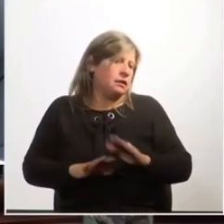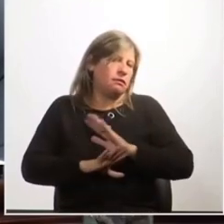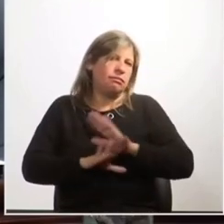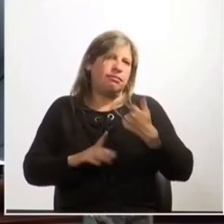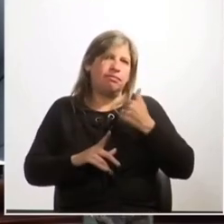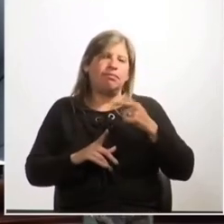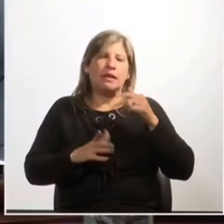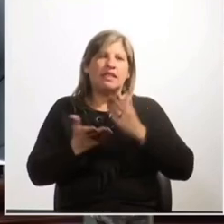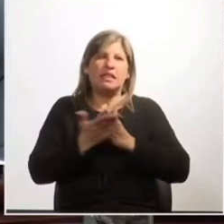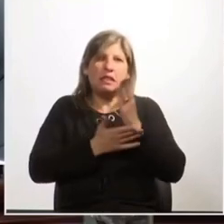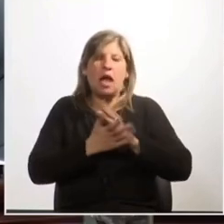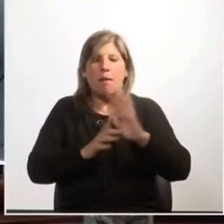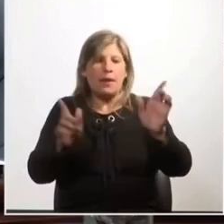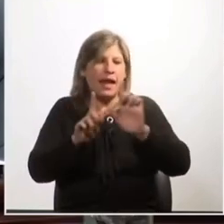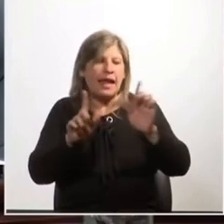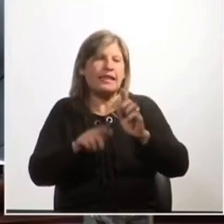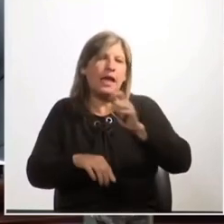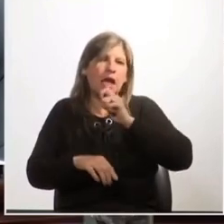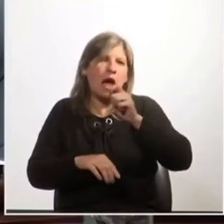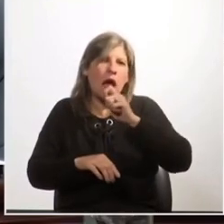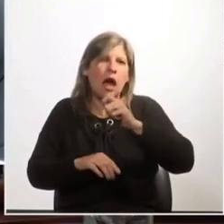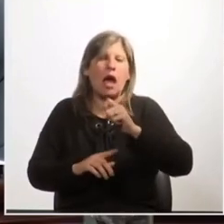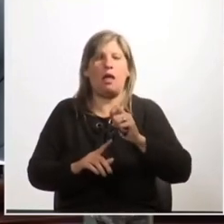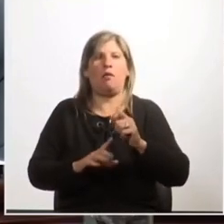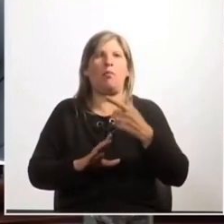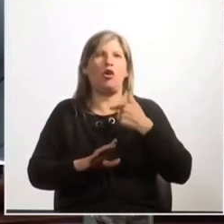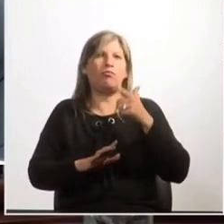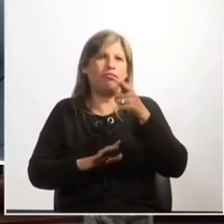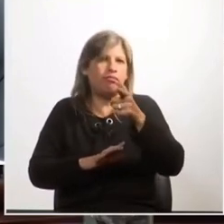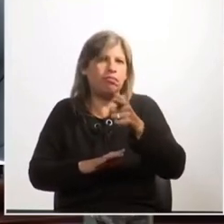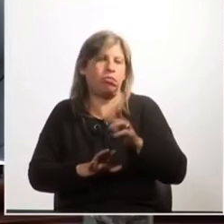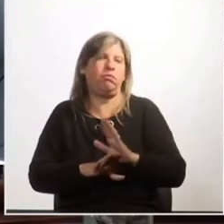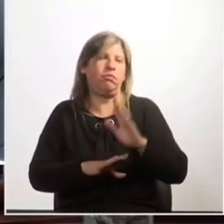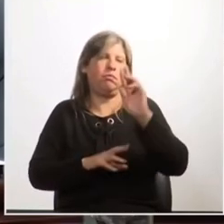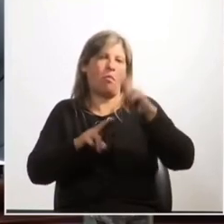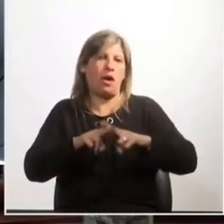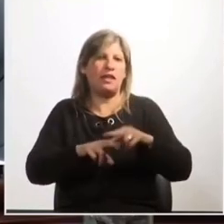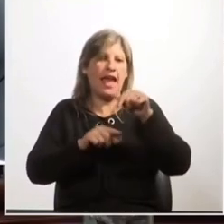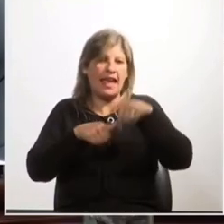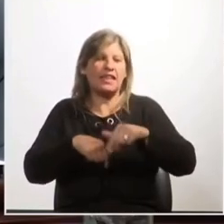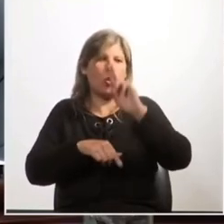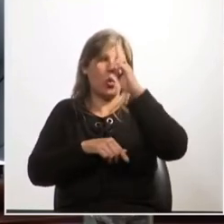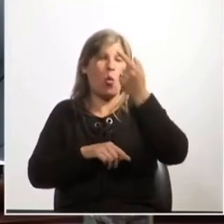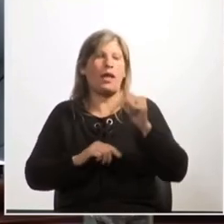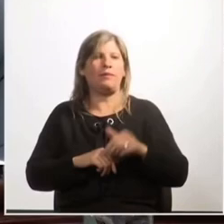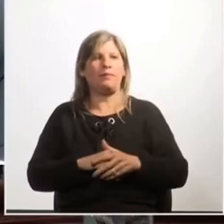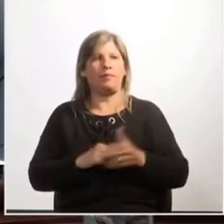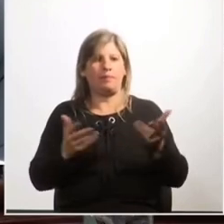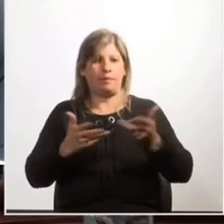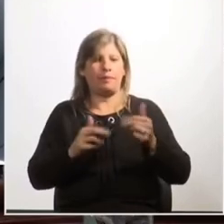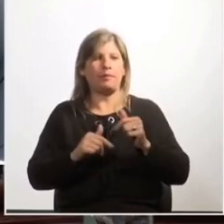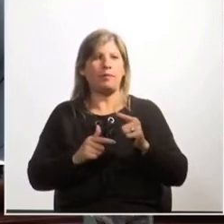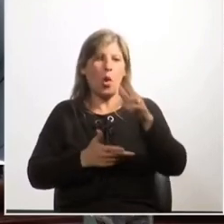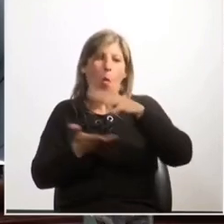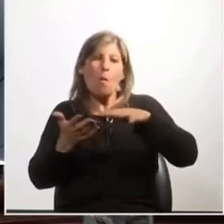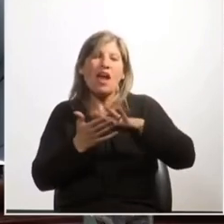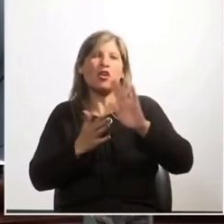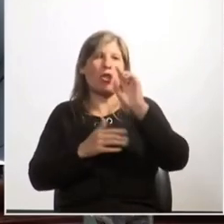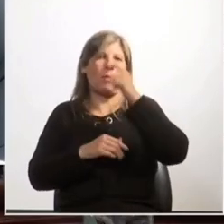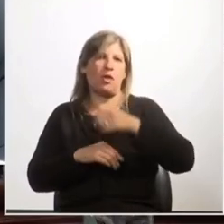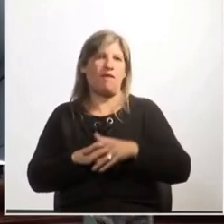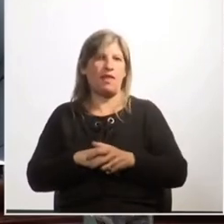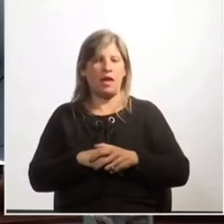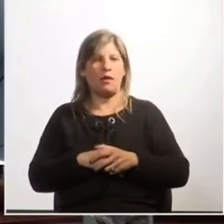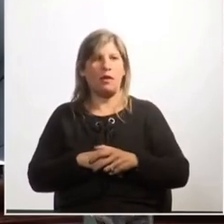las noticias por la ola de homicidios. Este es el Uruguay hoy, un barrio de Montevideo.